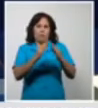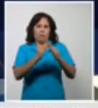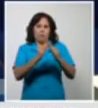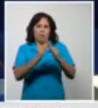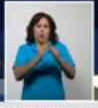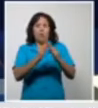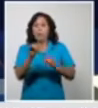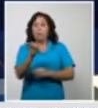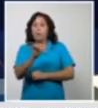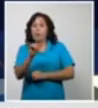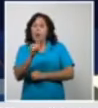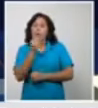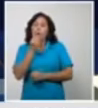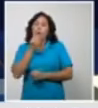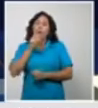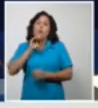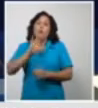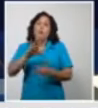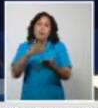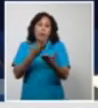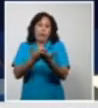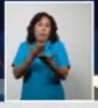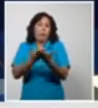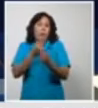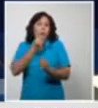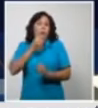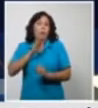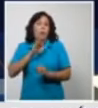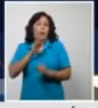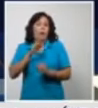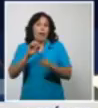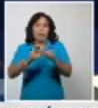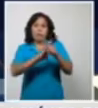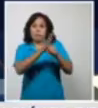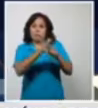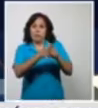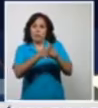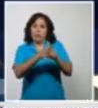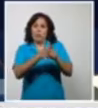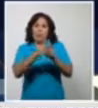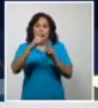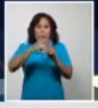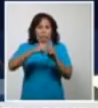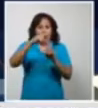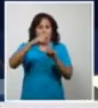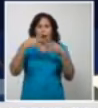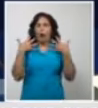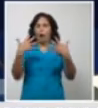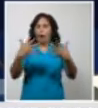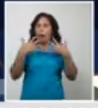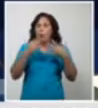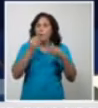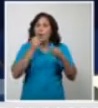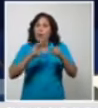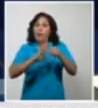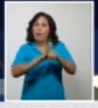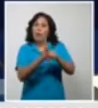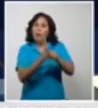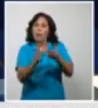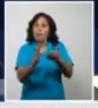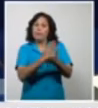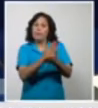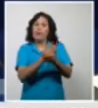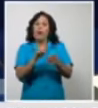que es probable que su actividad disminuya con el aumento de la temperatura. Nosotros, si fuera por eso,